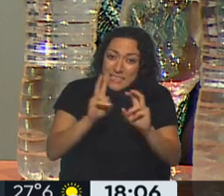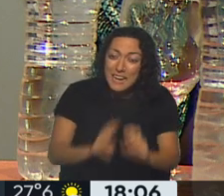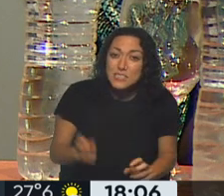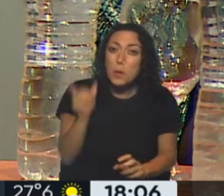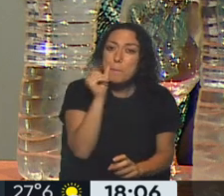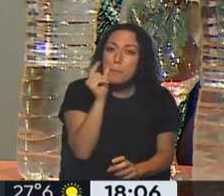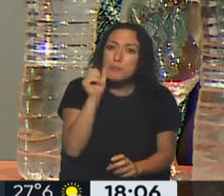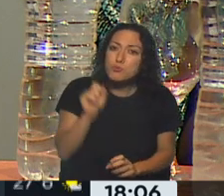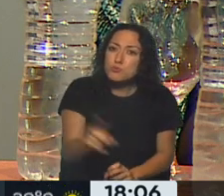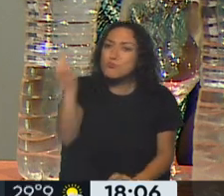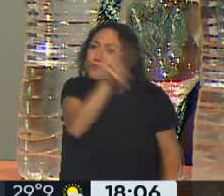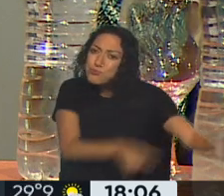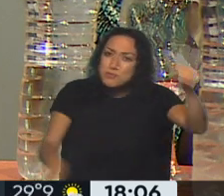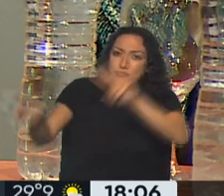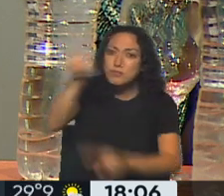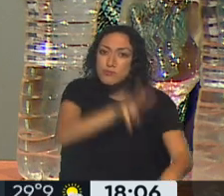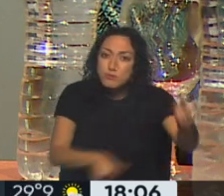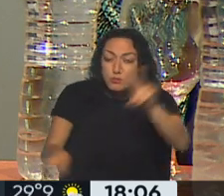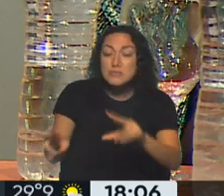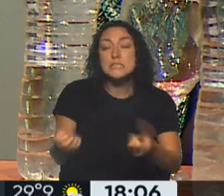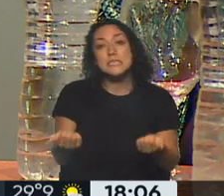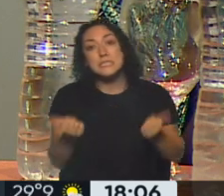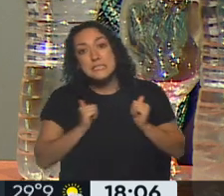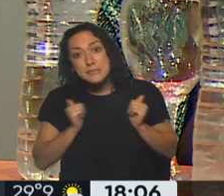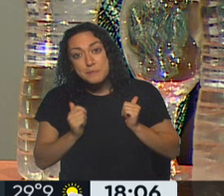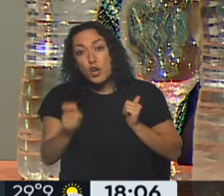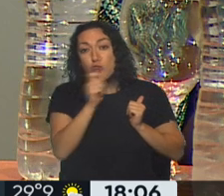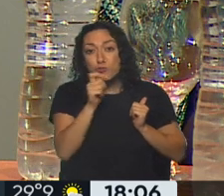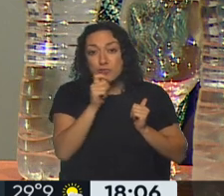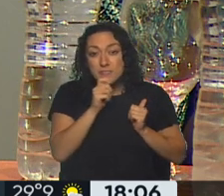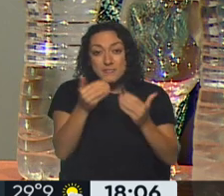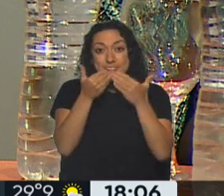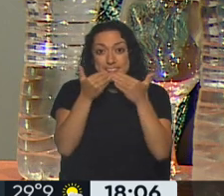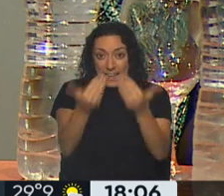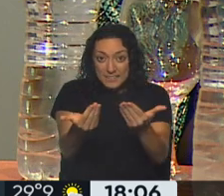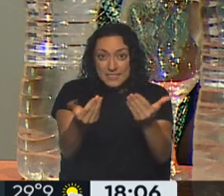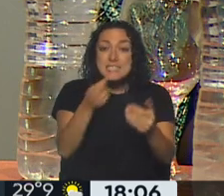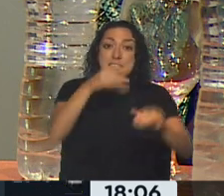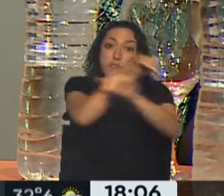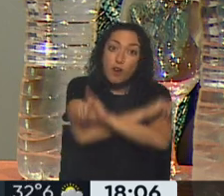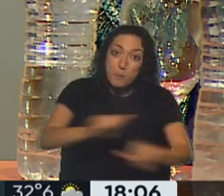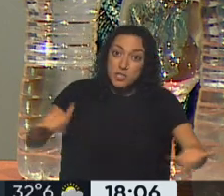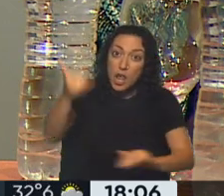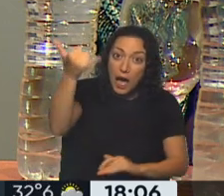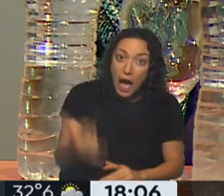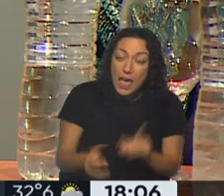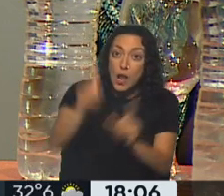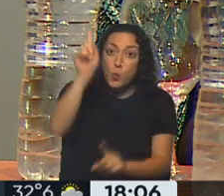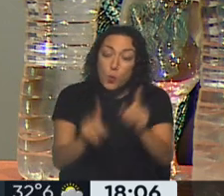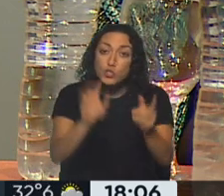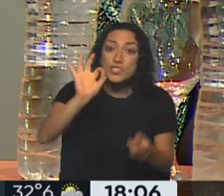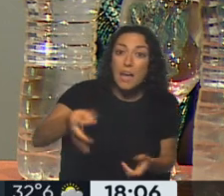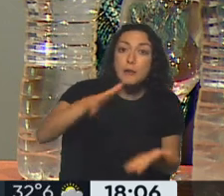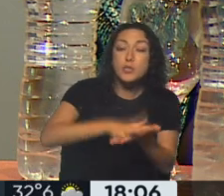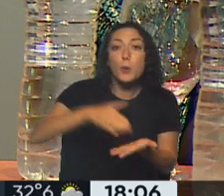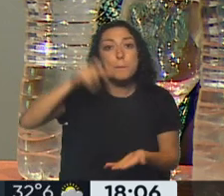nieto y esperamos que esta conferencia contribuya a que quienes tengan algún dato sobre Mercedes del